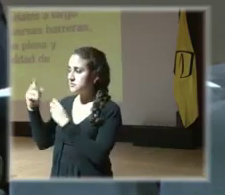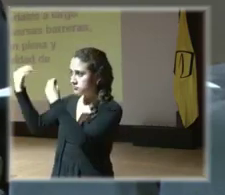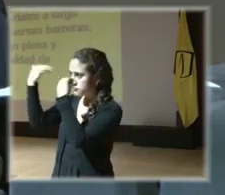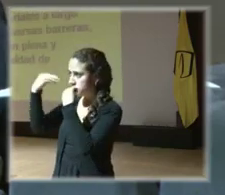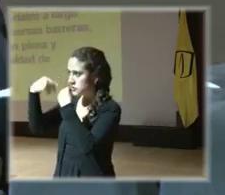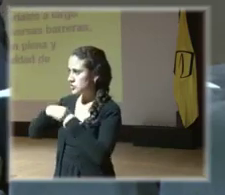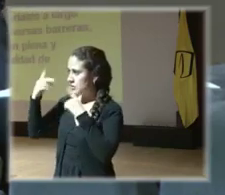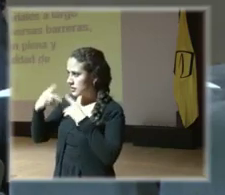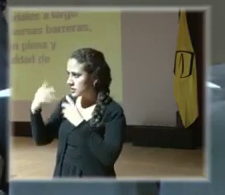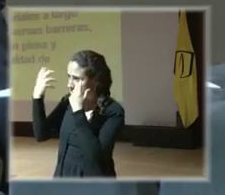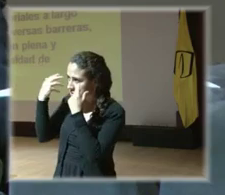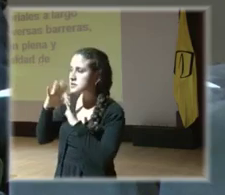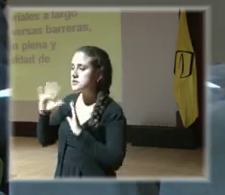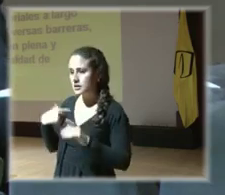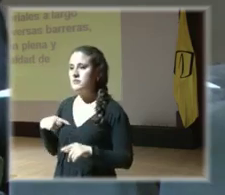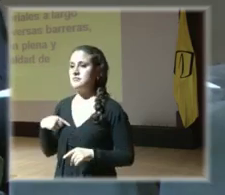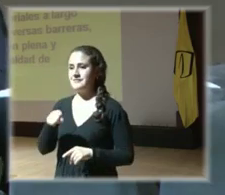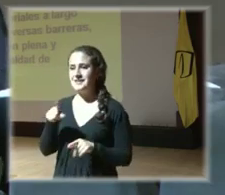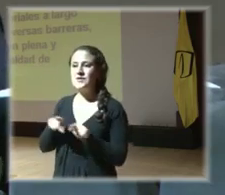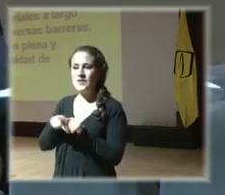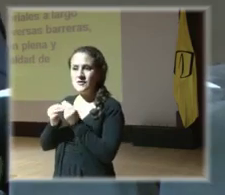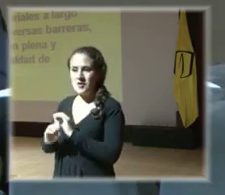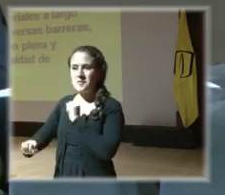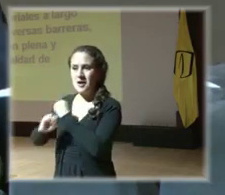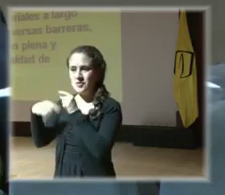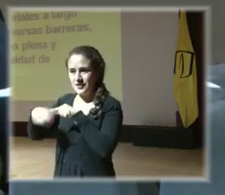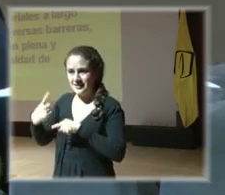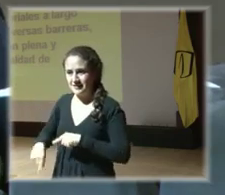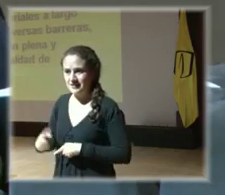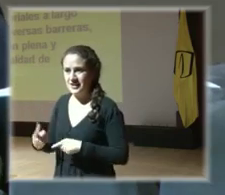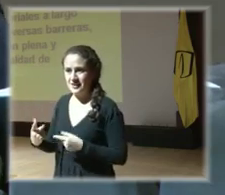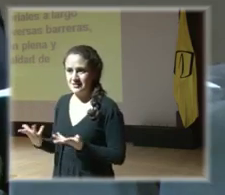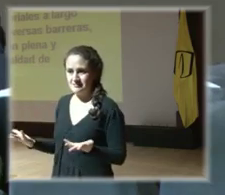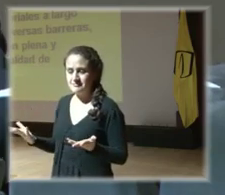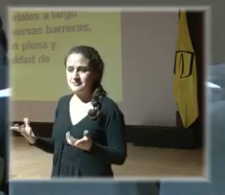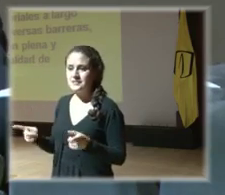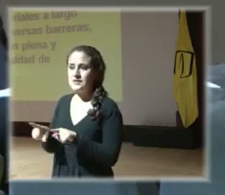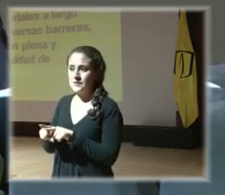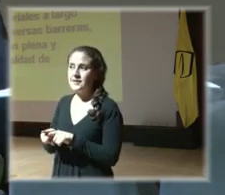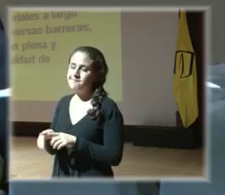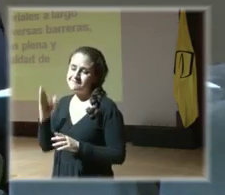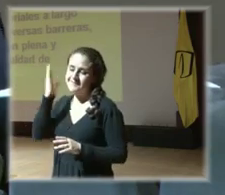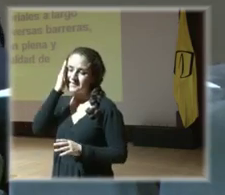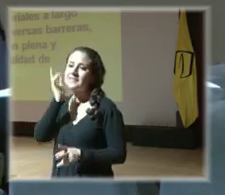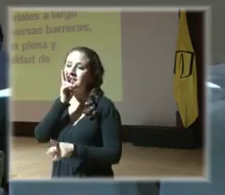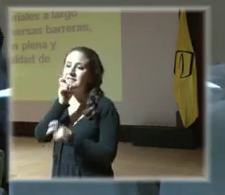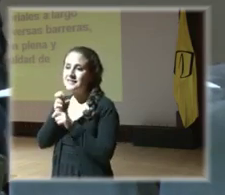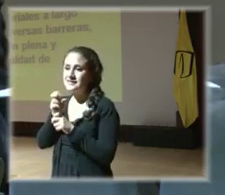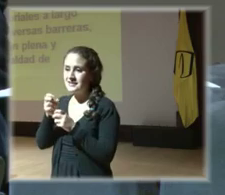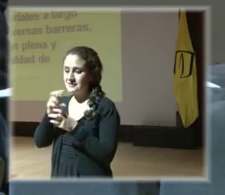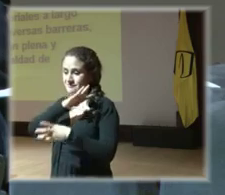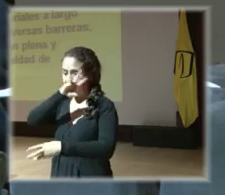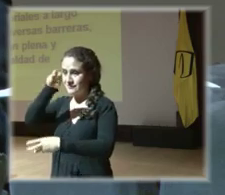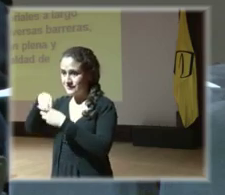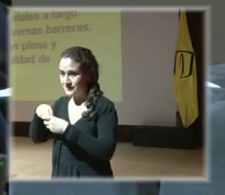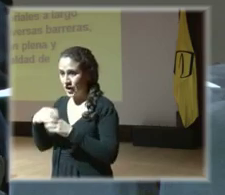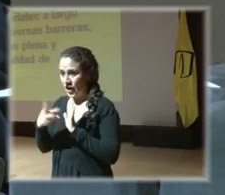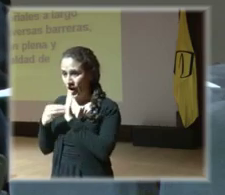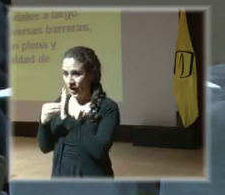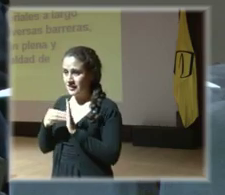decir, es un mix, con lo cual lo que sí va a ser difícil es que todas estas cuestiones estén incluidas en un código